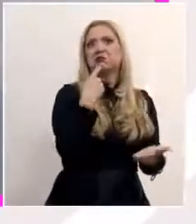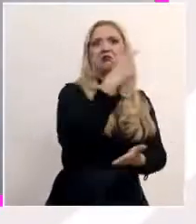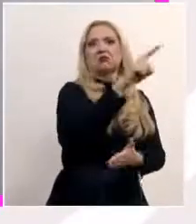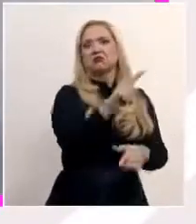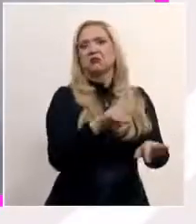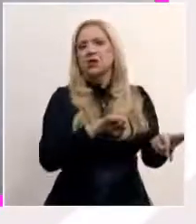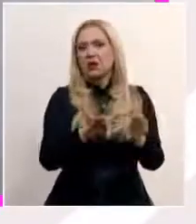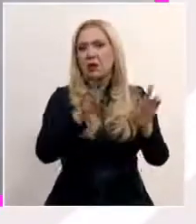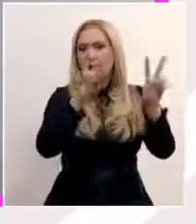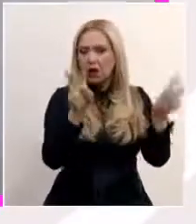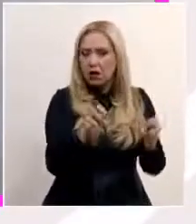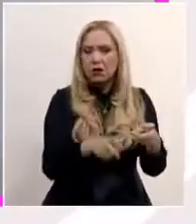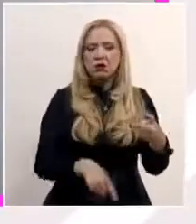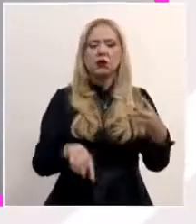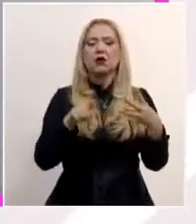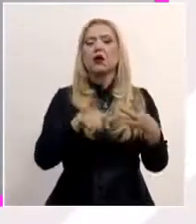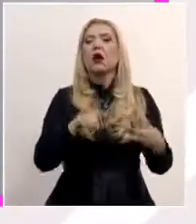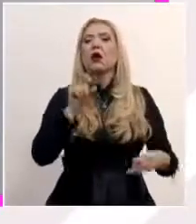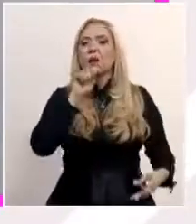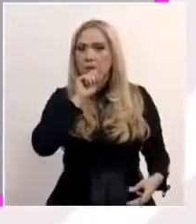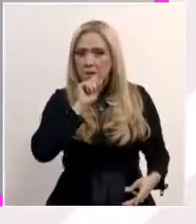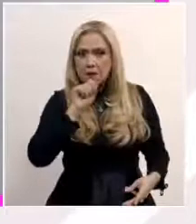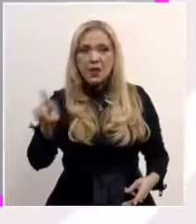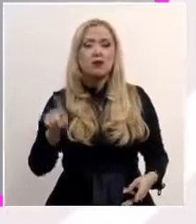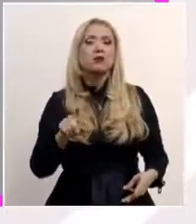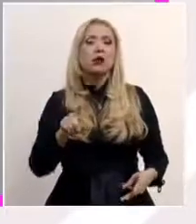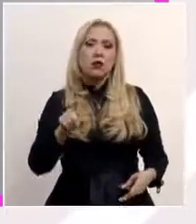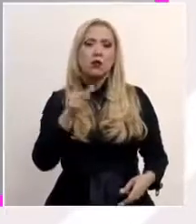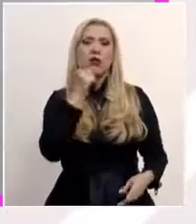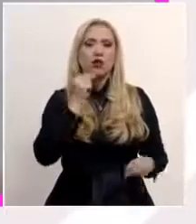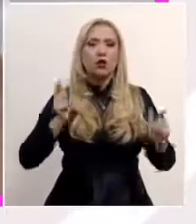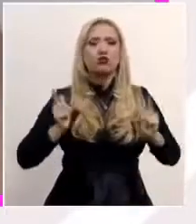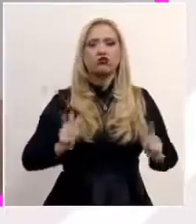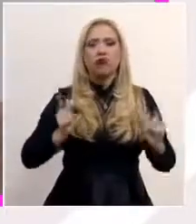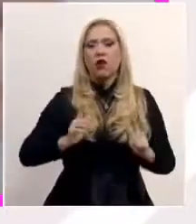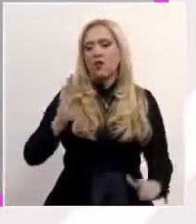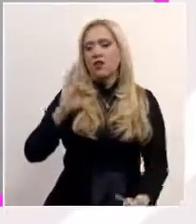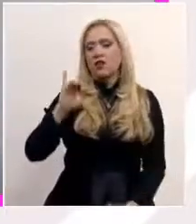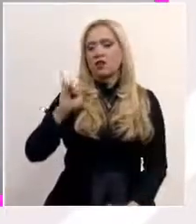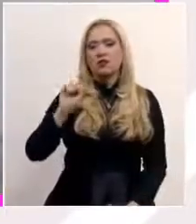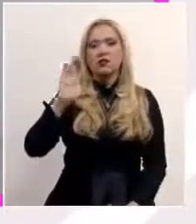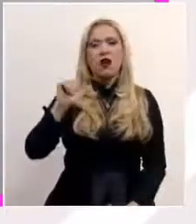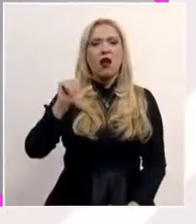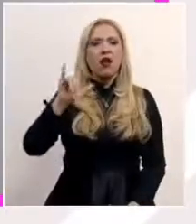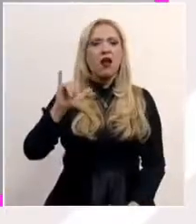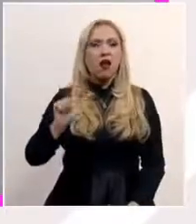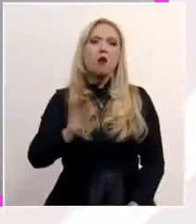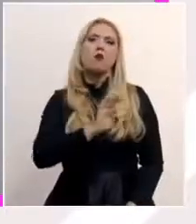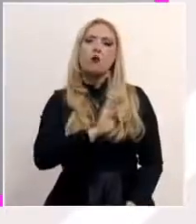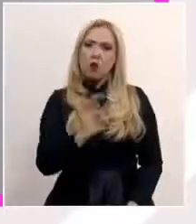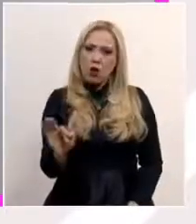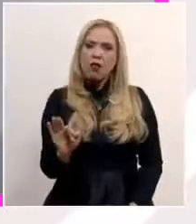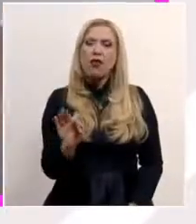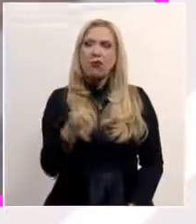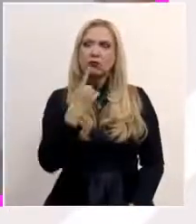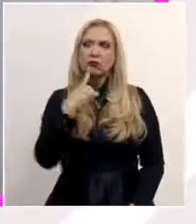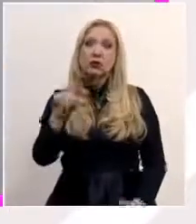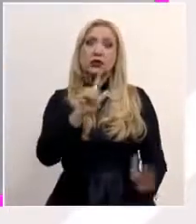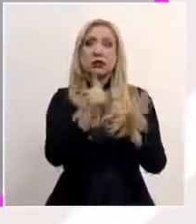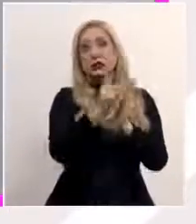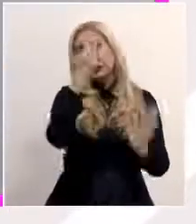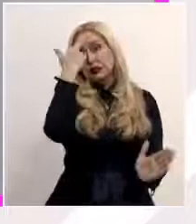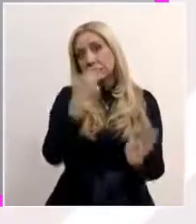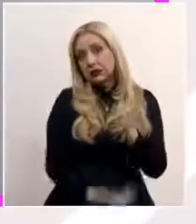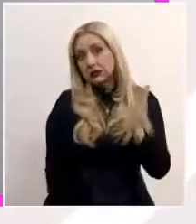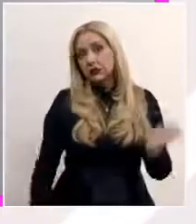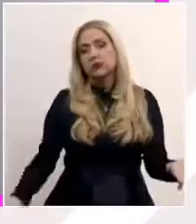la fiscalía, porque también es considerada un delito, o incluso a veces hay vías internas, los órganos internos de control, o vías